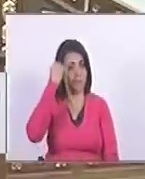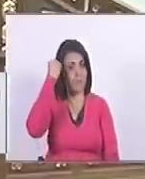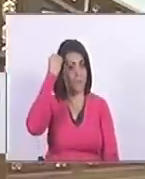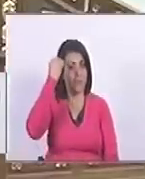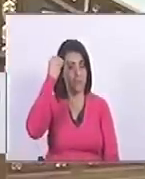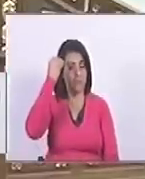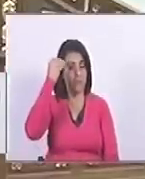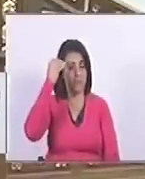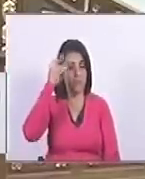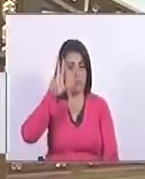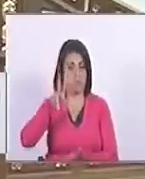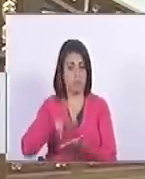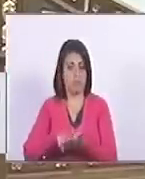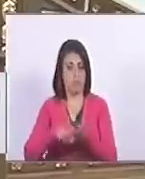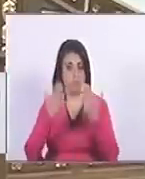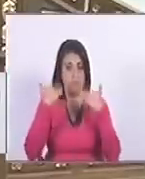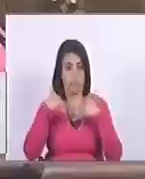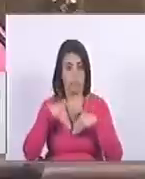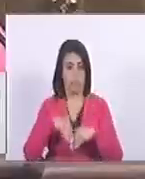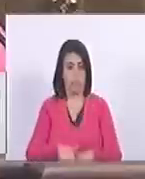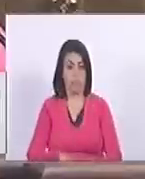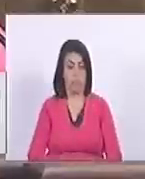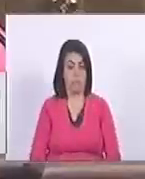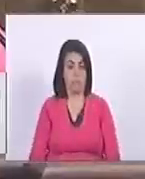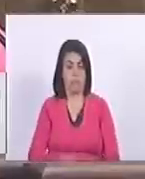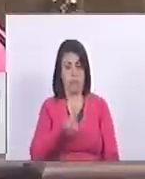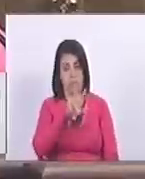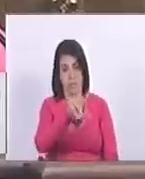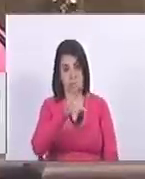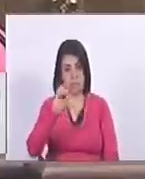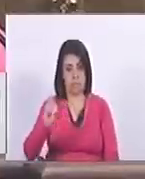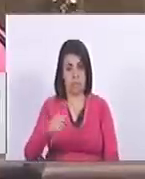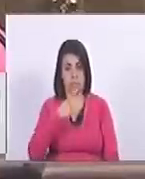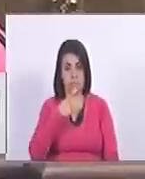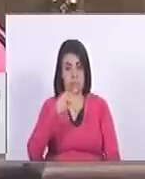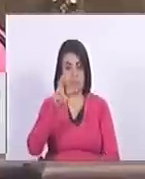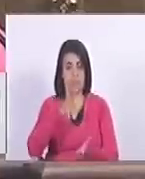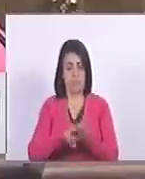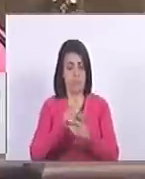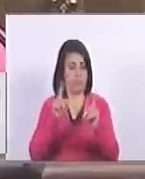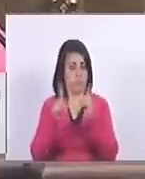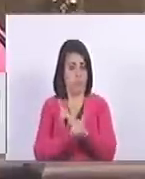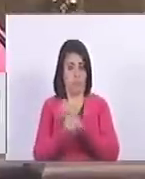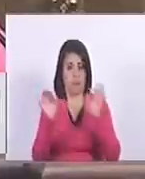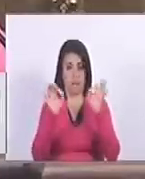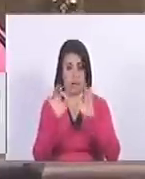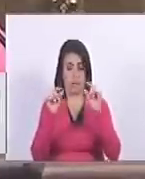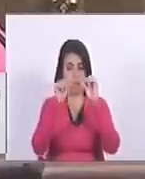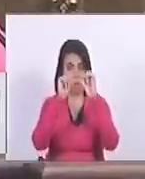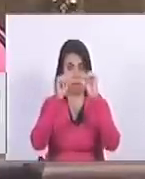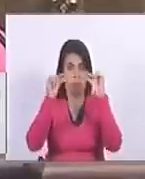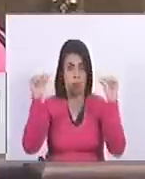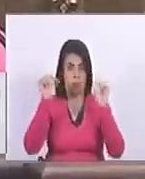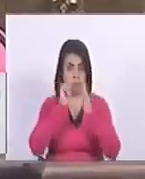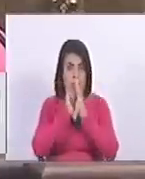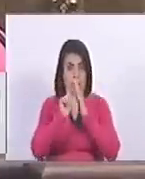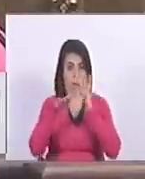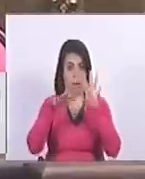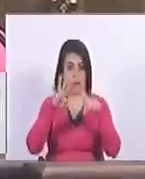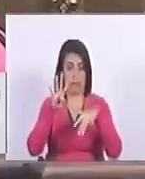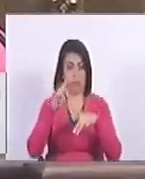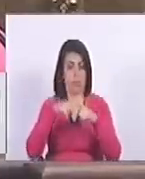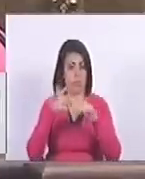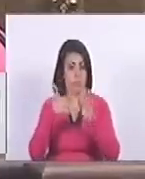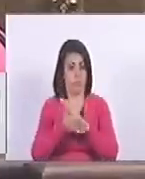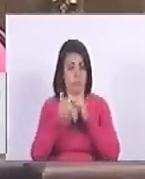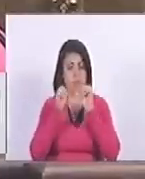consideración. Aprobado. Siguiente. 30º. Se propone aprobar sin modificación el epígrafe del artículo 14, el